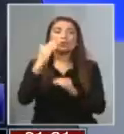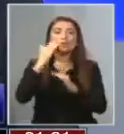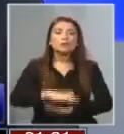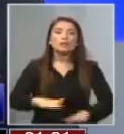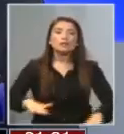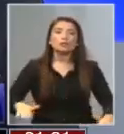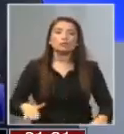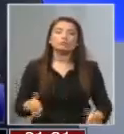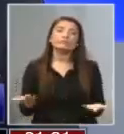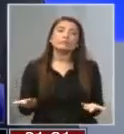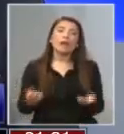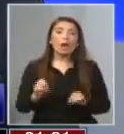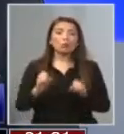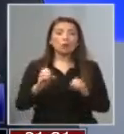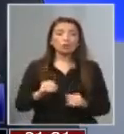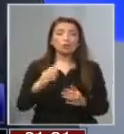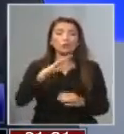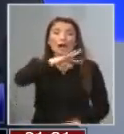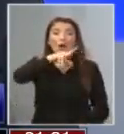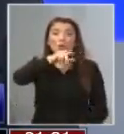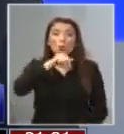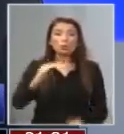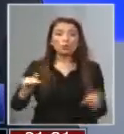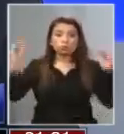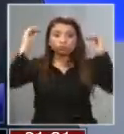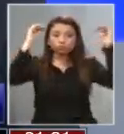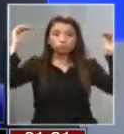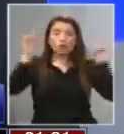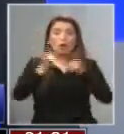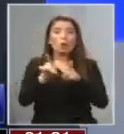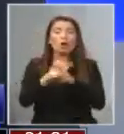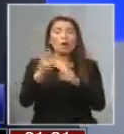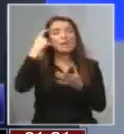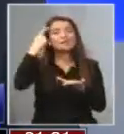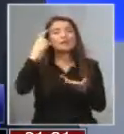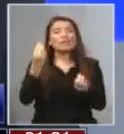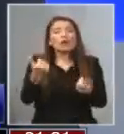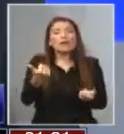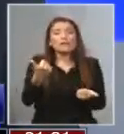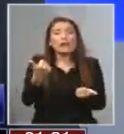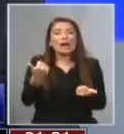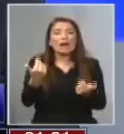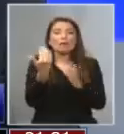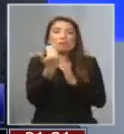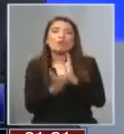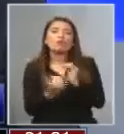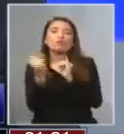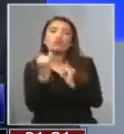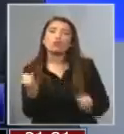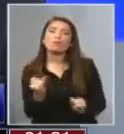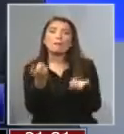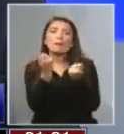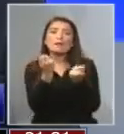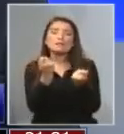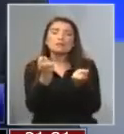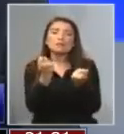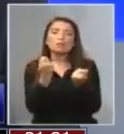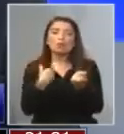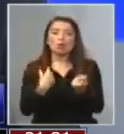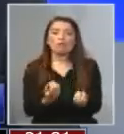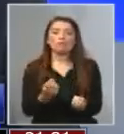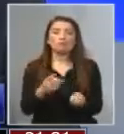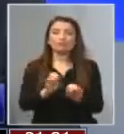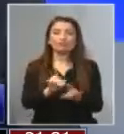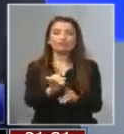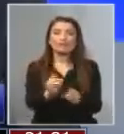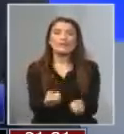adultos tiene que pensarla en una buena medida, quizá no totalmente, pero en una buena medida como autoeducación. ¿Y